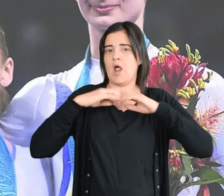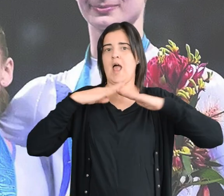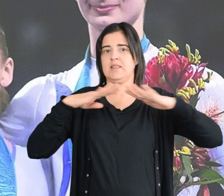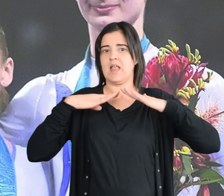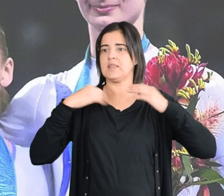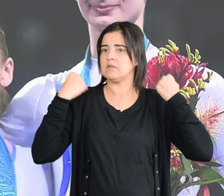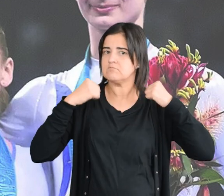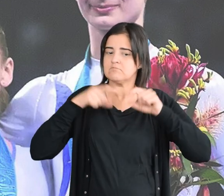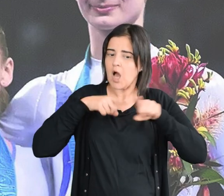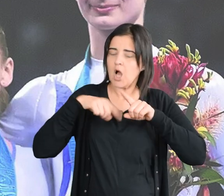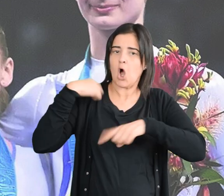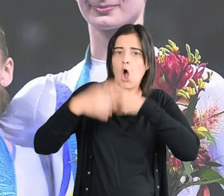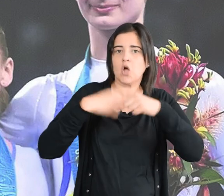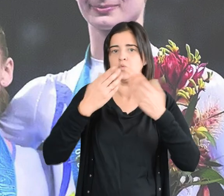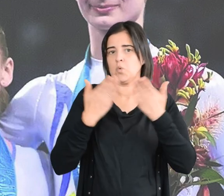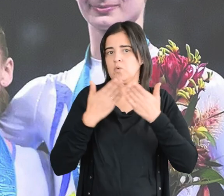atleta